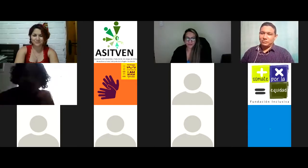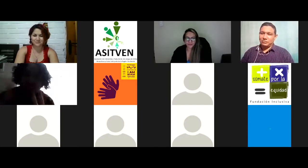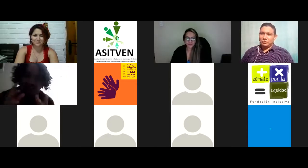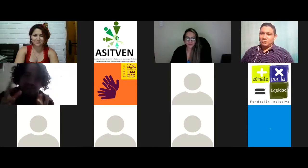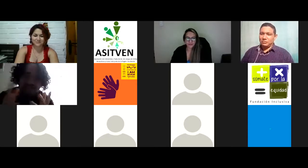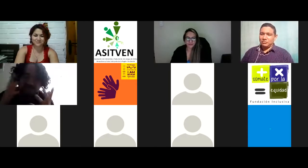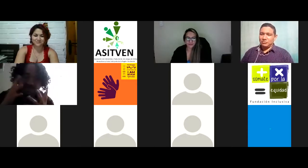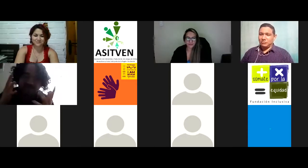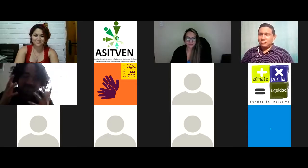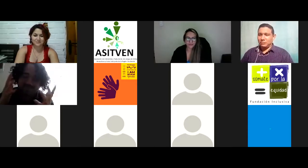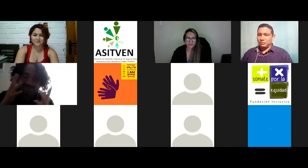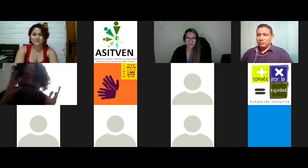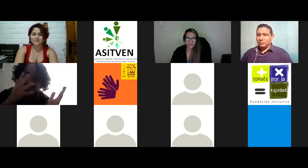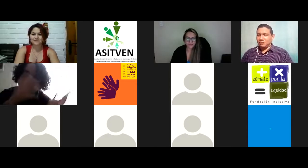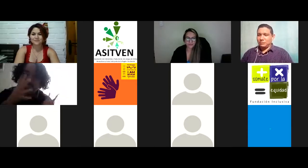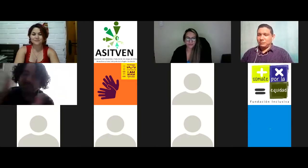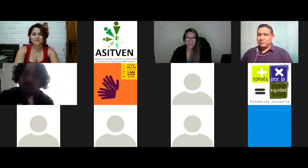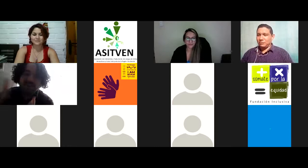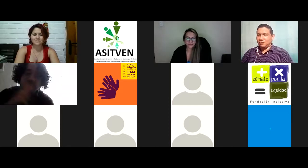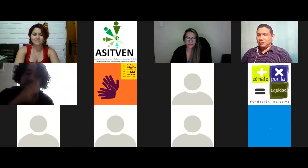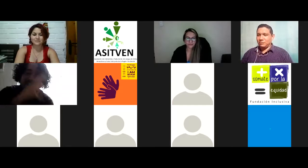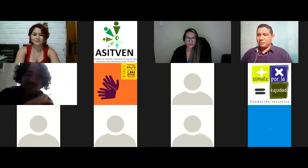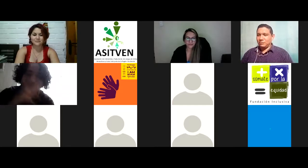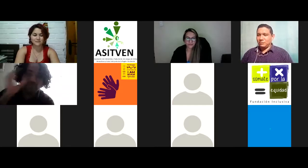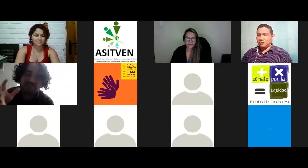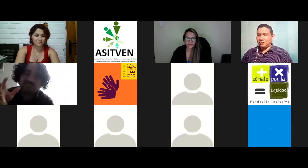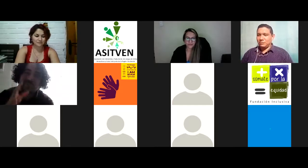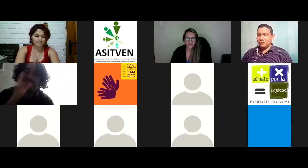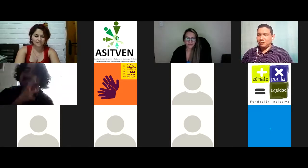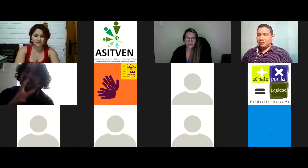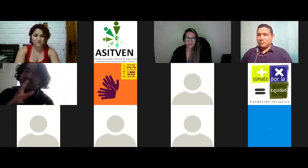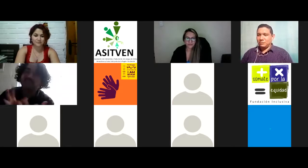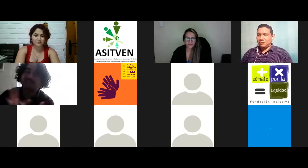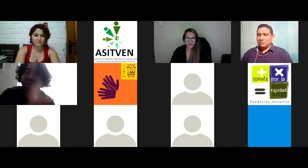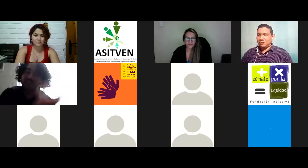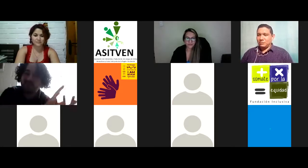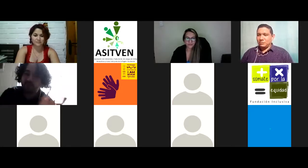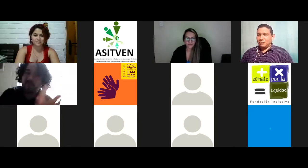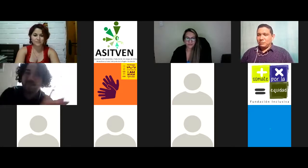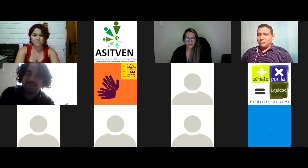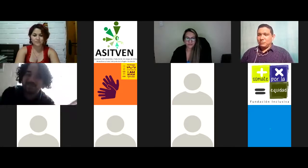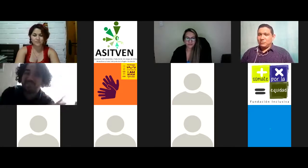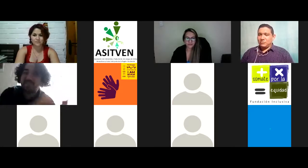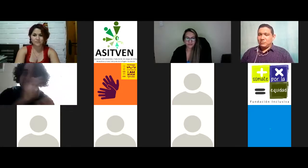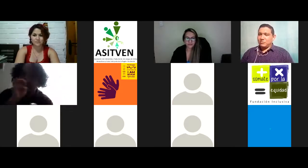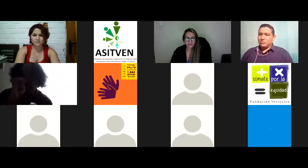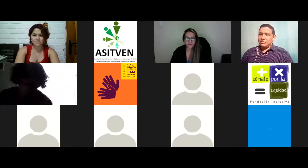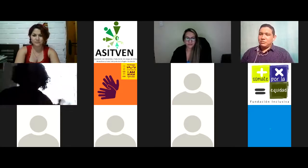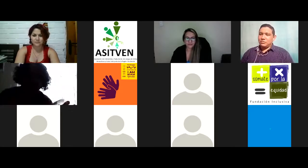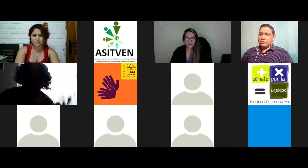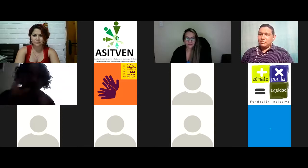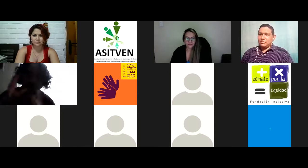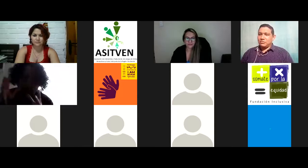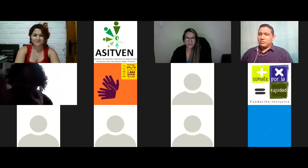sea, o te viene una a la mente, pero te es difícil como que adecuarla en el contexto. No, pero esa es colombiana, no, esa dale para